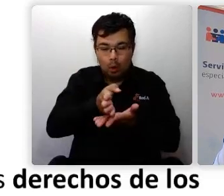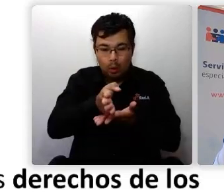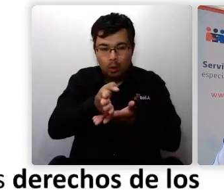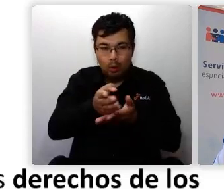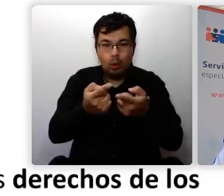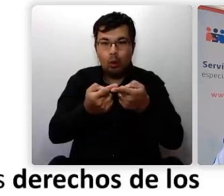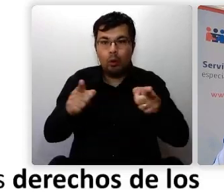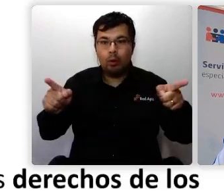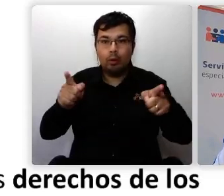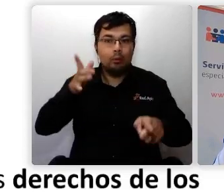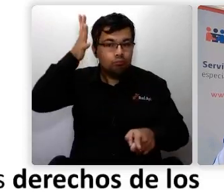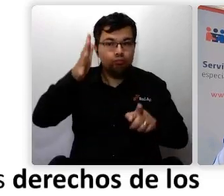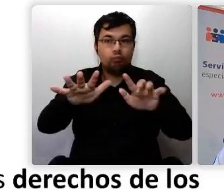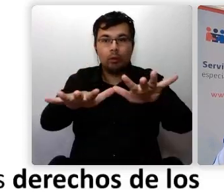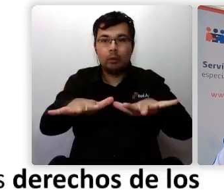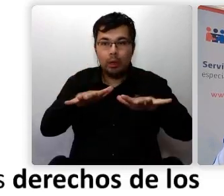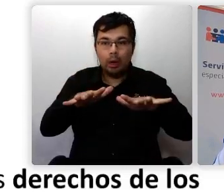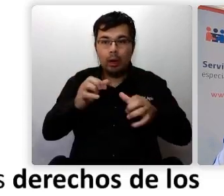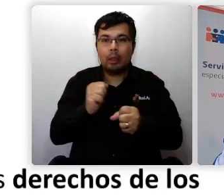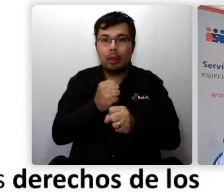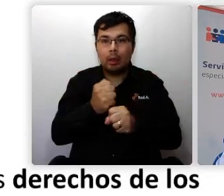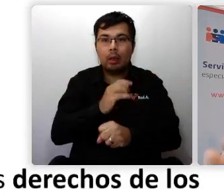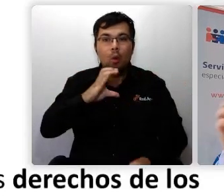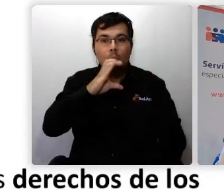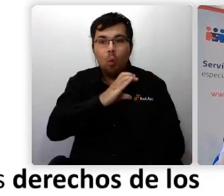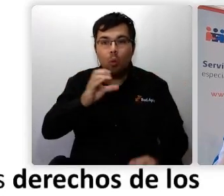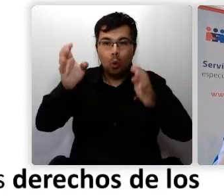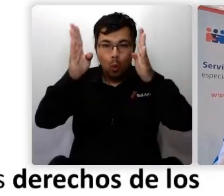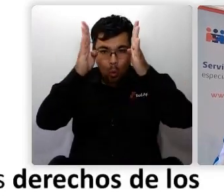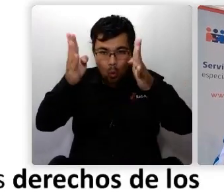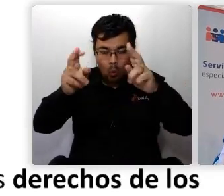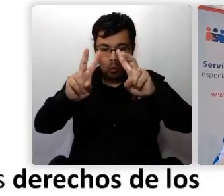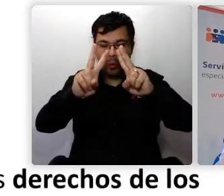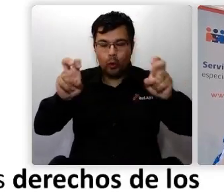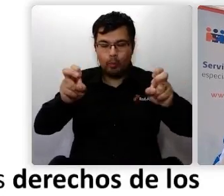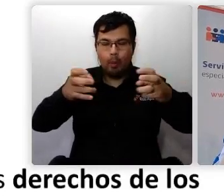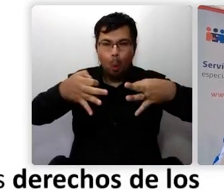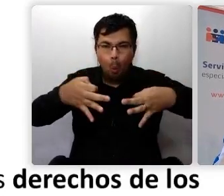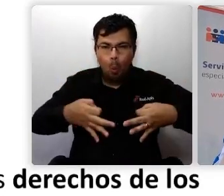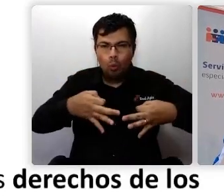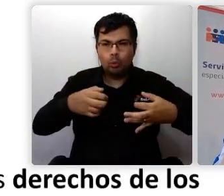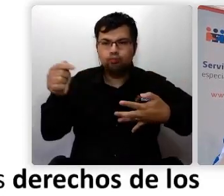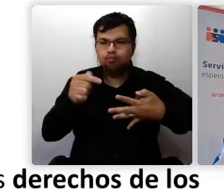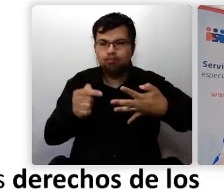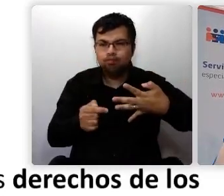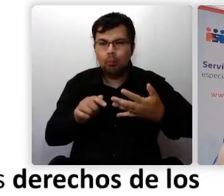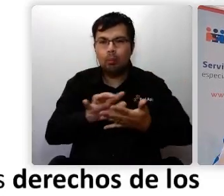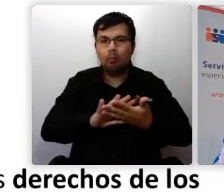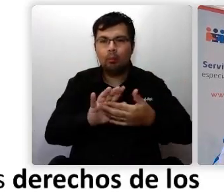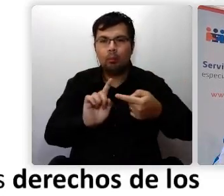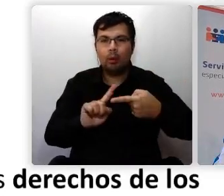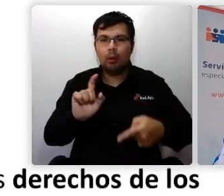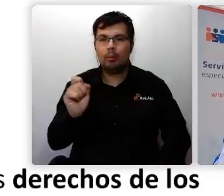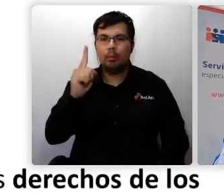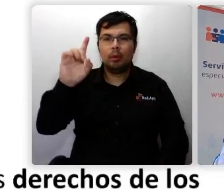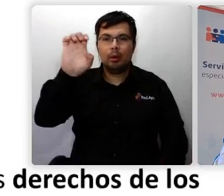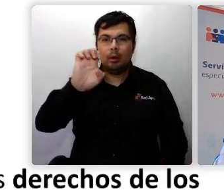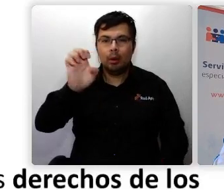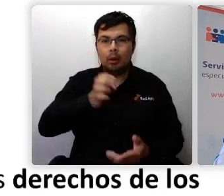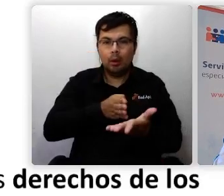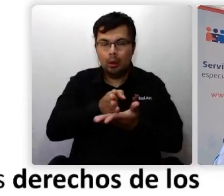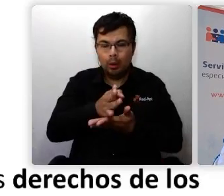charlas, talleres, cursos orientados a temas bien específicos. Por ejemplo, ahora en enero, primero de enero, comienza a regir el IVA a